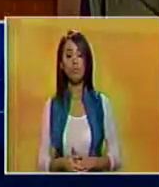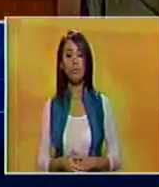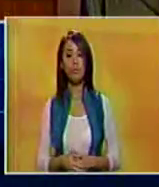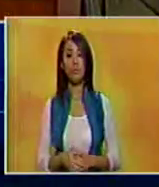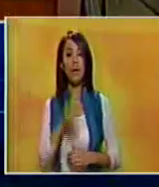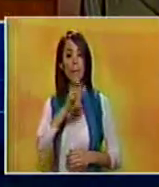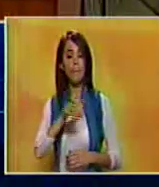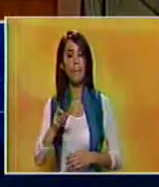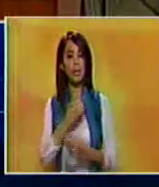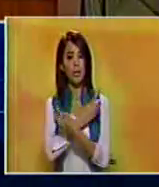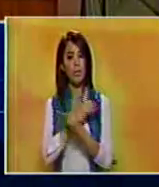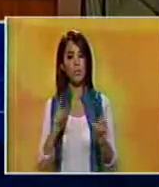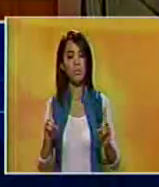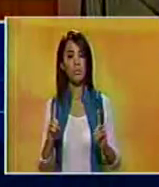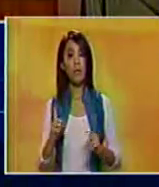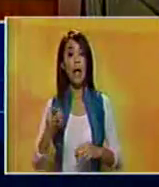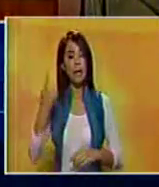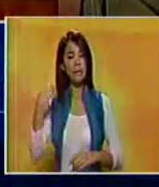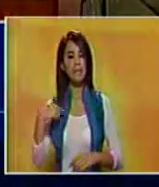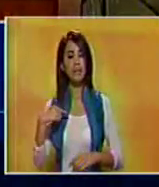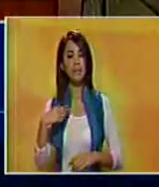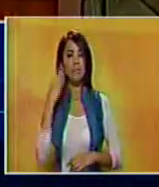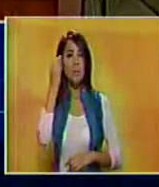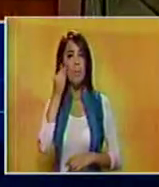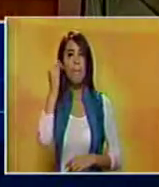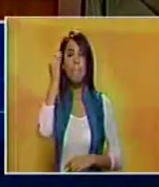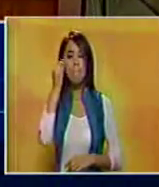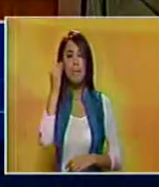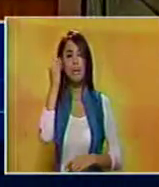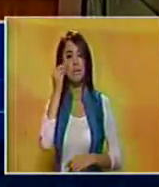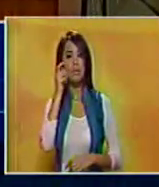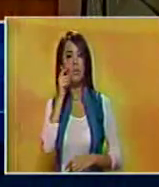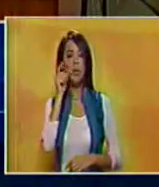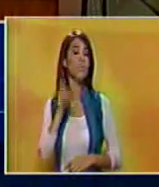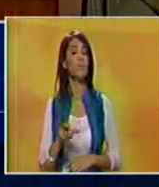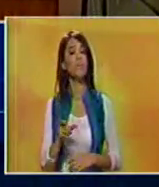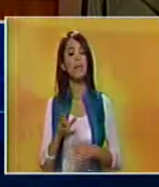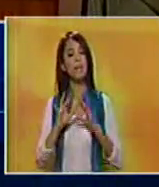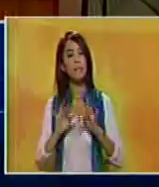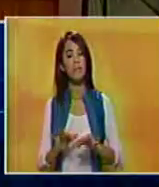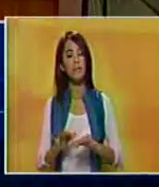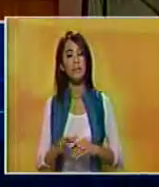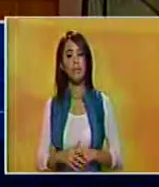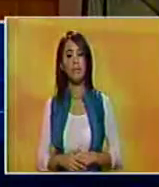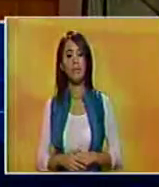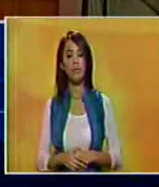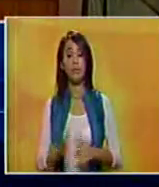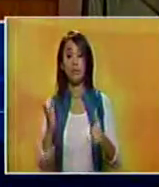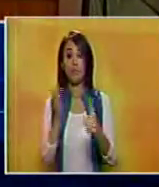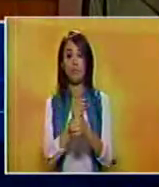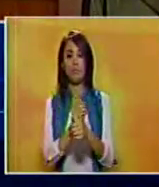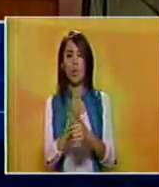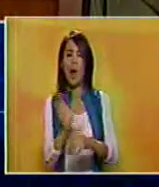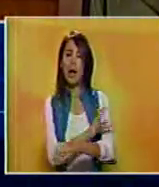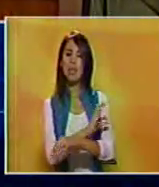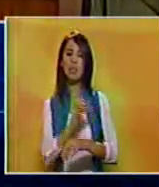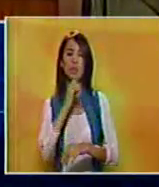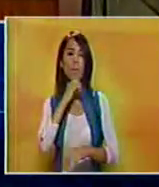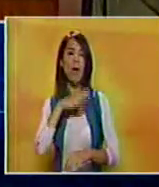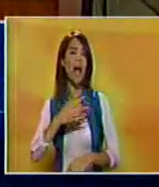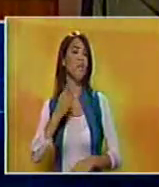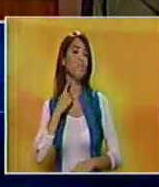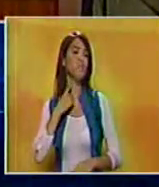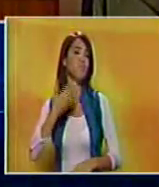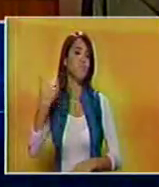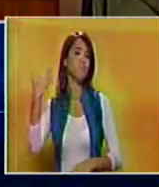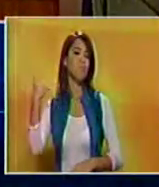demócratas. Ayer, pensando un poco en Mr. Robinson, me encontré una canción muy vieja de Simon